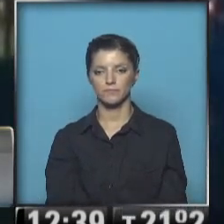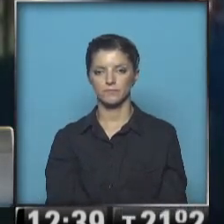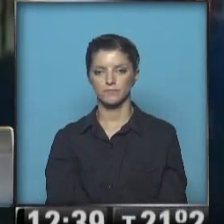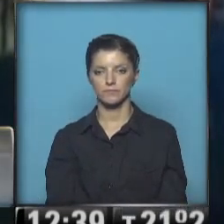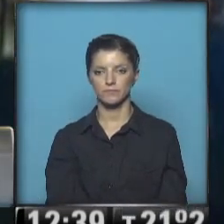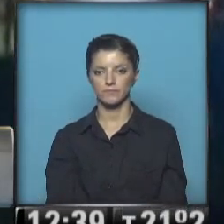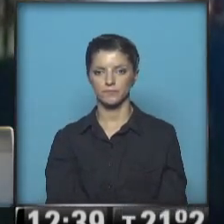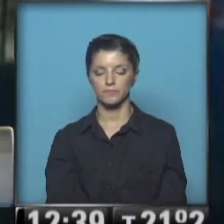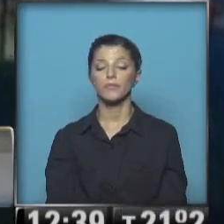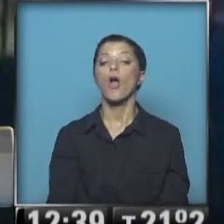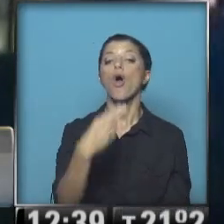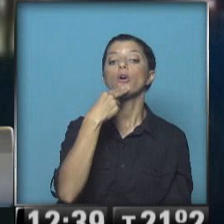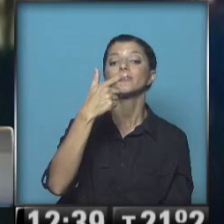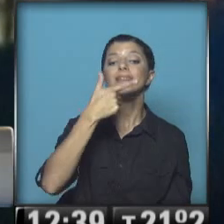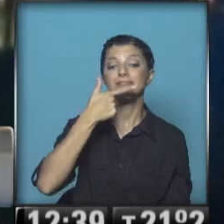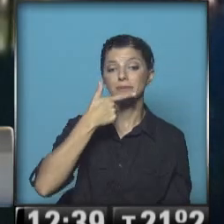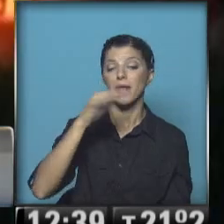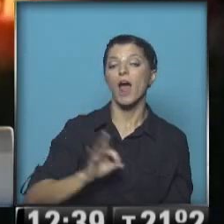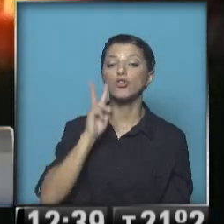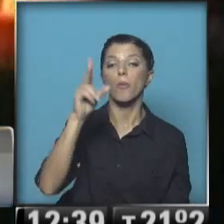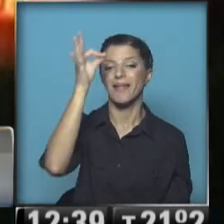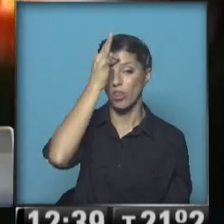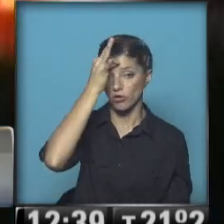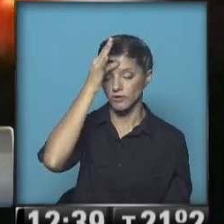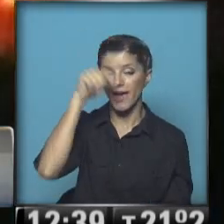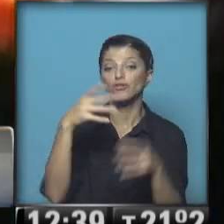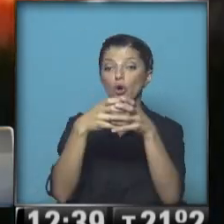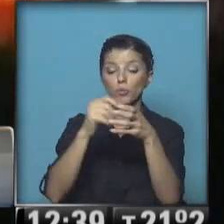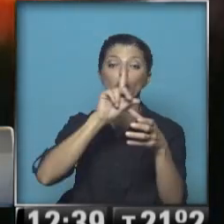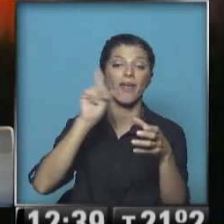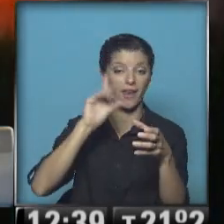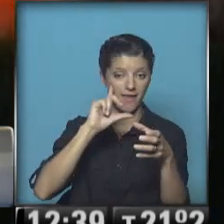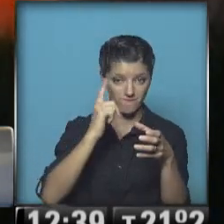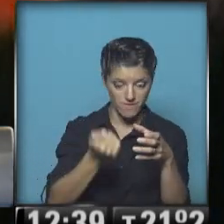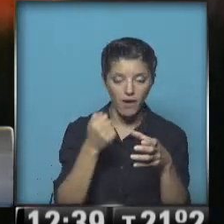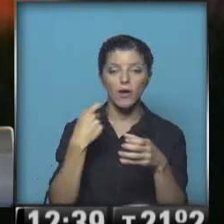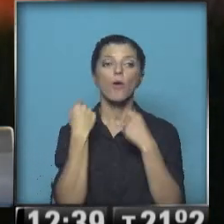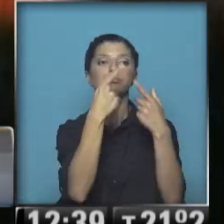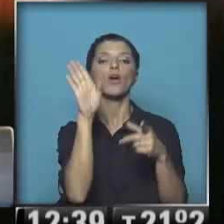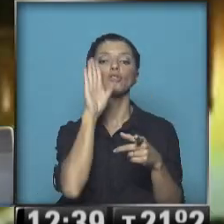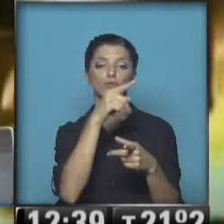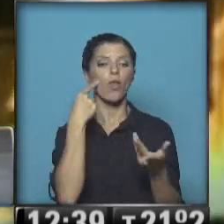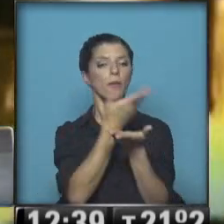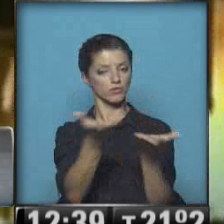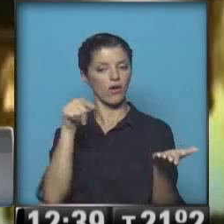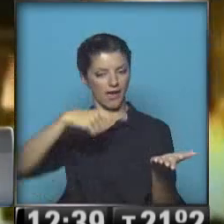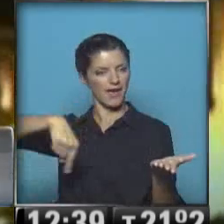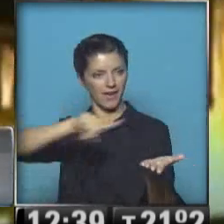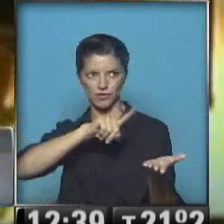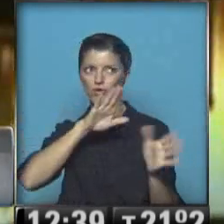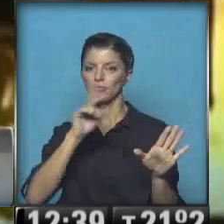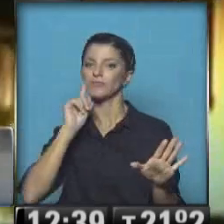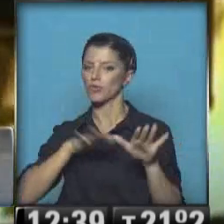bagdadi el 11 de septiembre de 2012 las milicias libias le dieron a Estados Unidos una señal de que estaban jugando